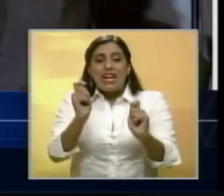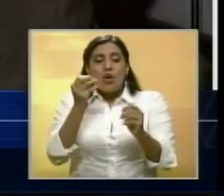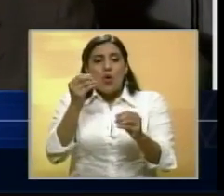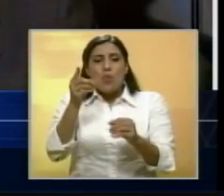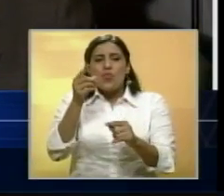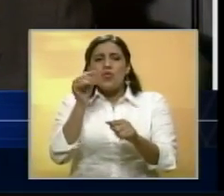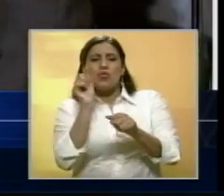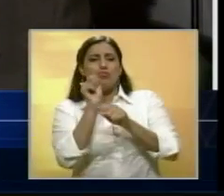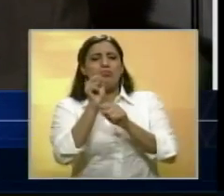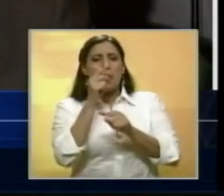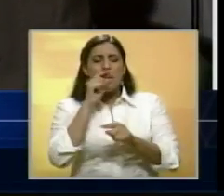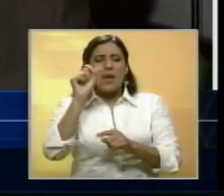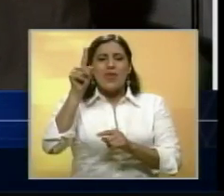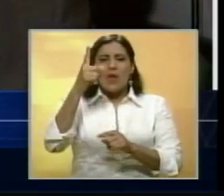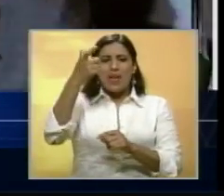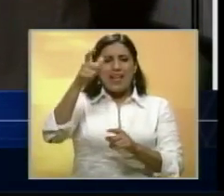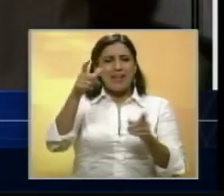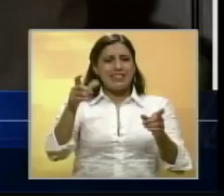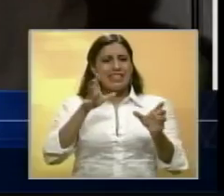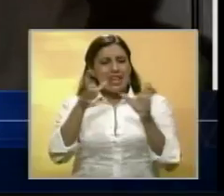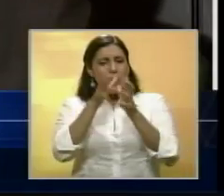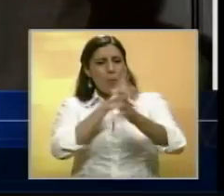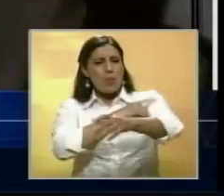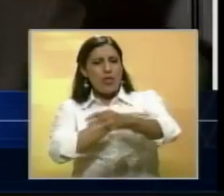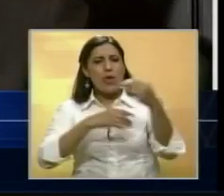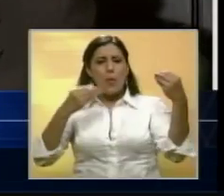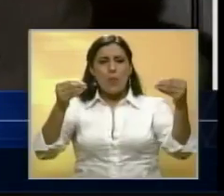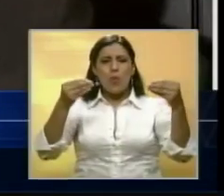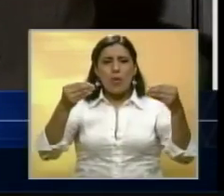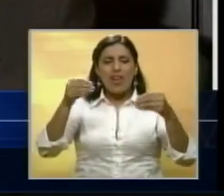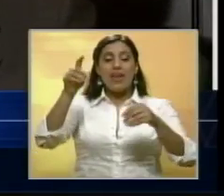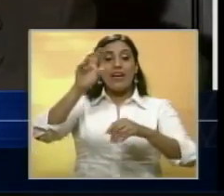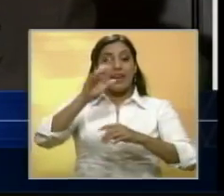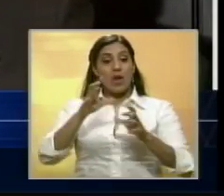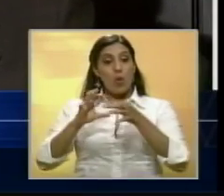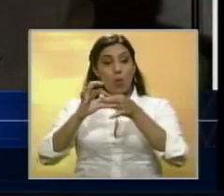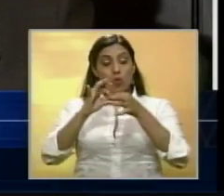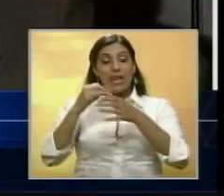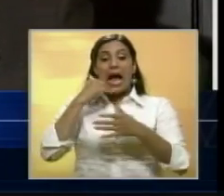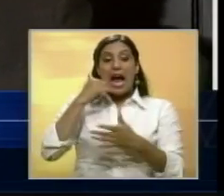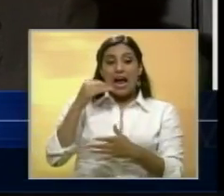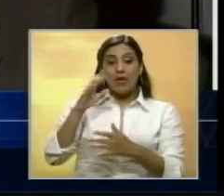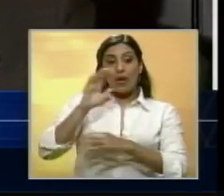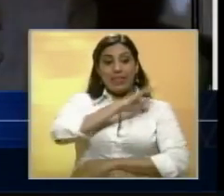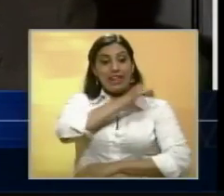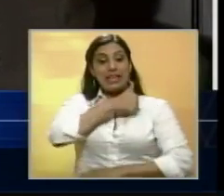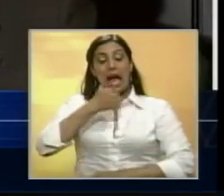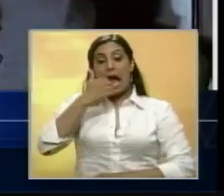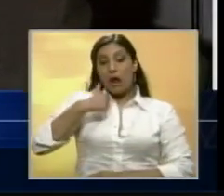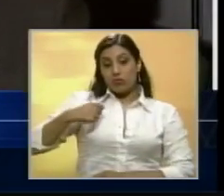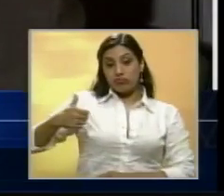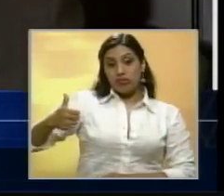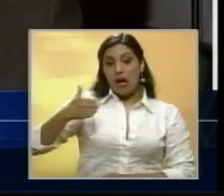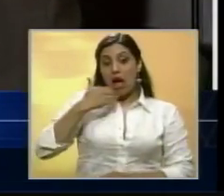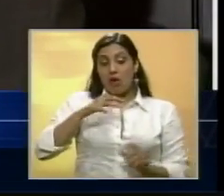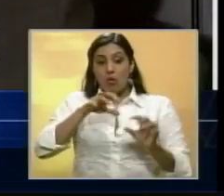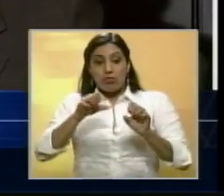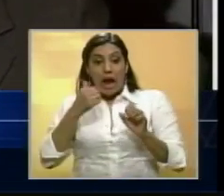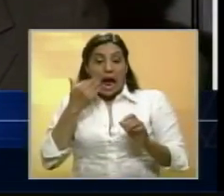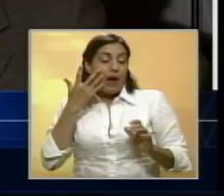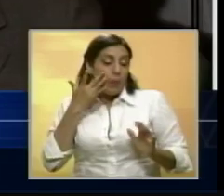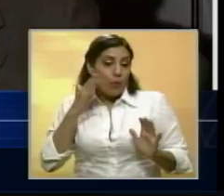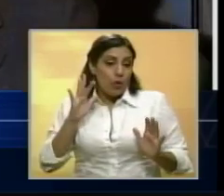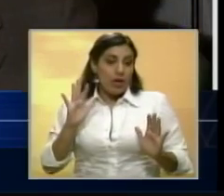usted dice, de una facultad del poder público que la Junta Directiva o alguno de los otros eventualmente hubiese